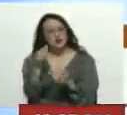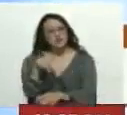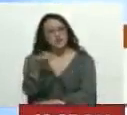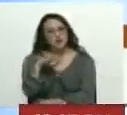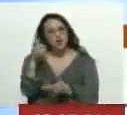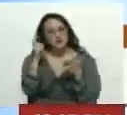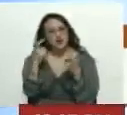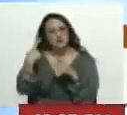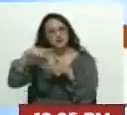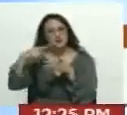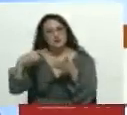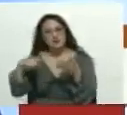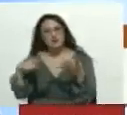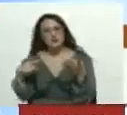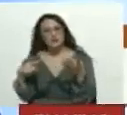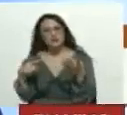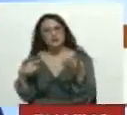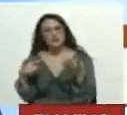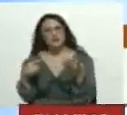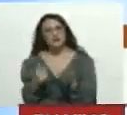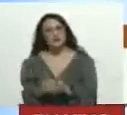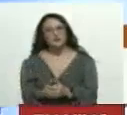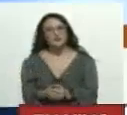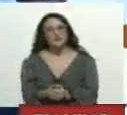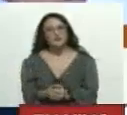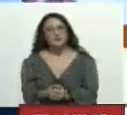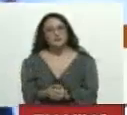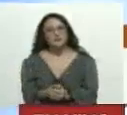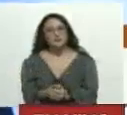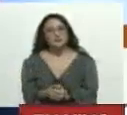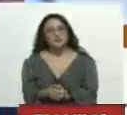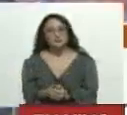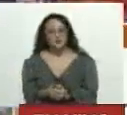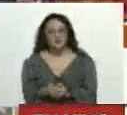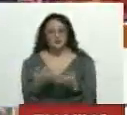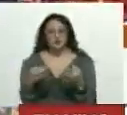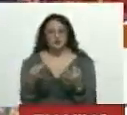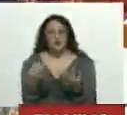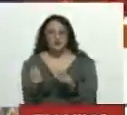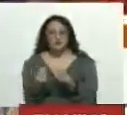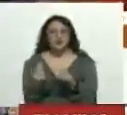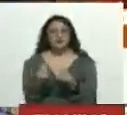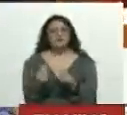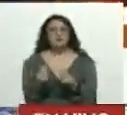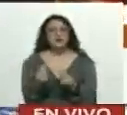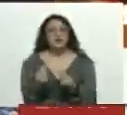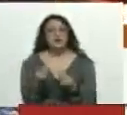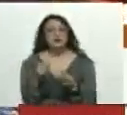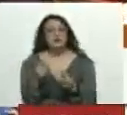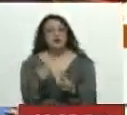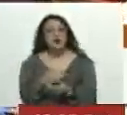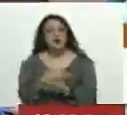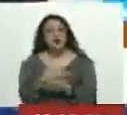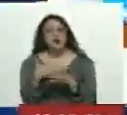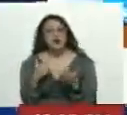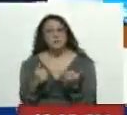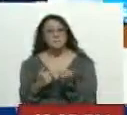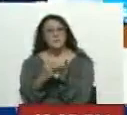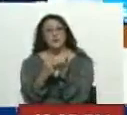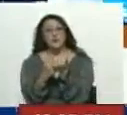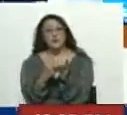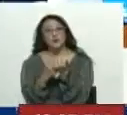diverso es en su en eso heterogéneo que se hace en el territorio creo que esa es una gran un gran aporte